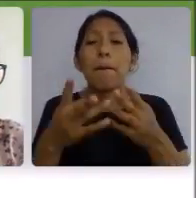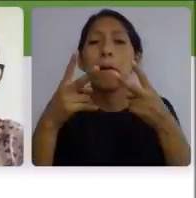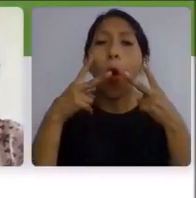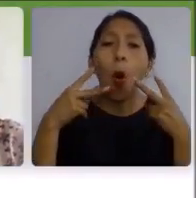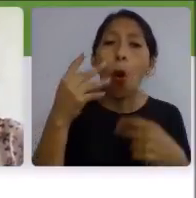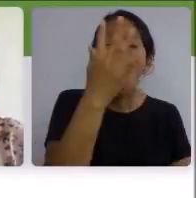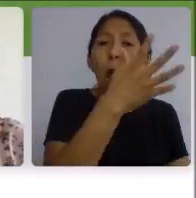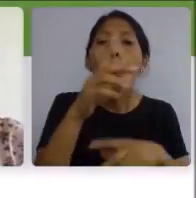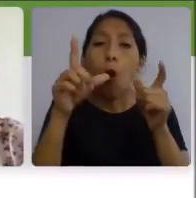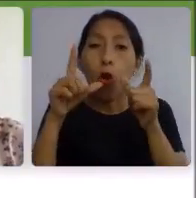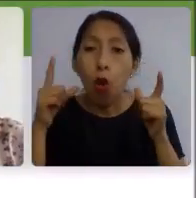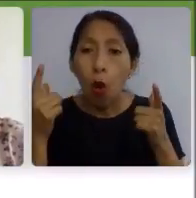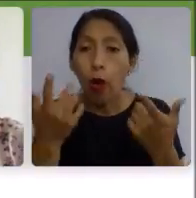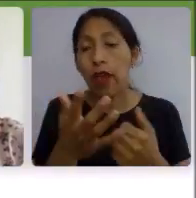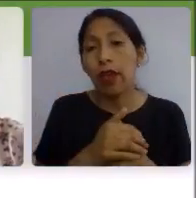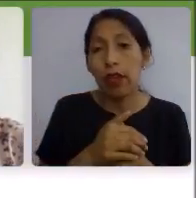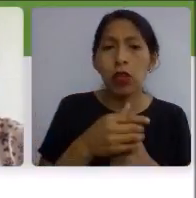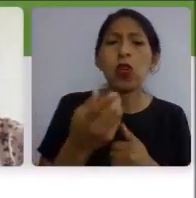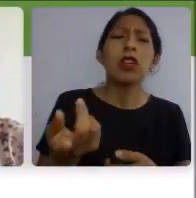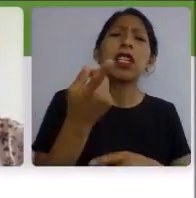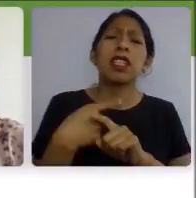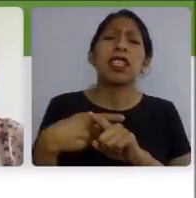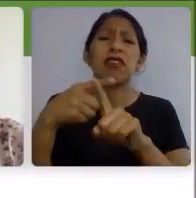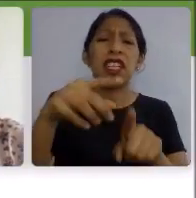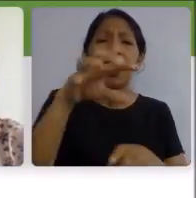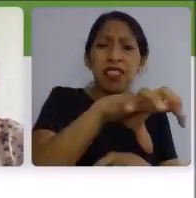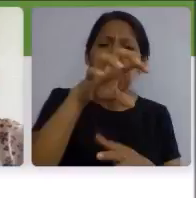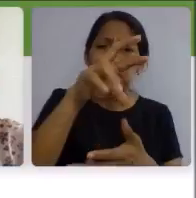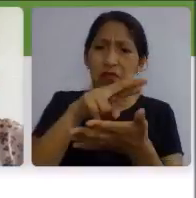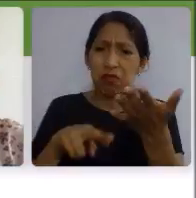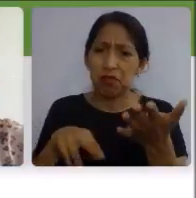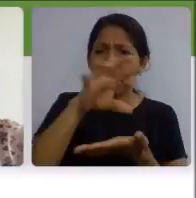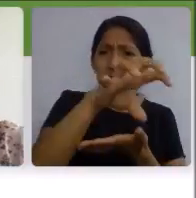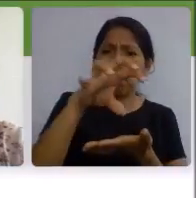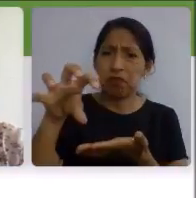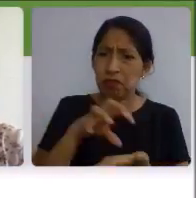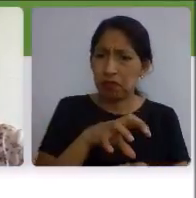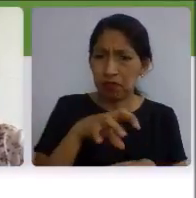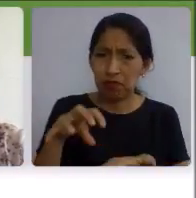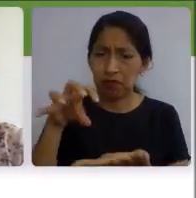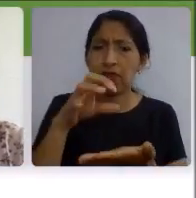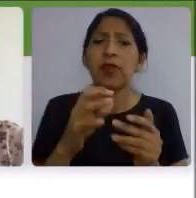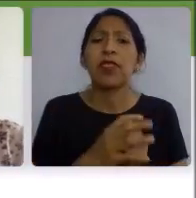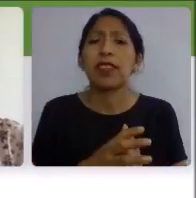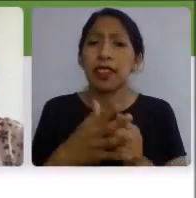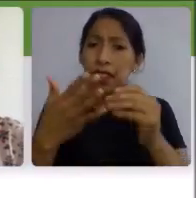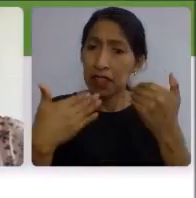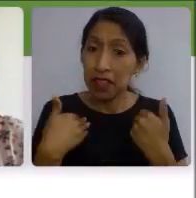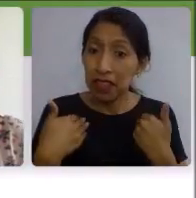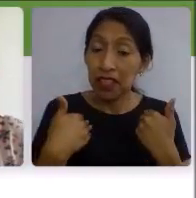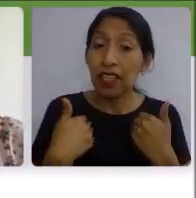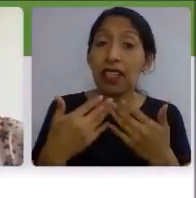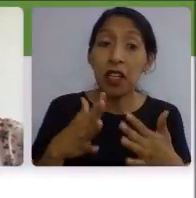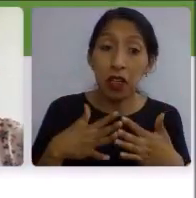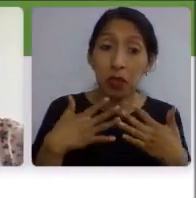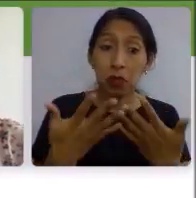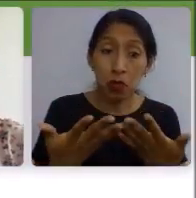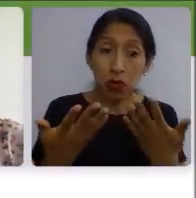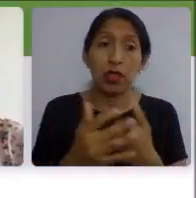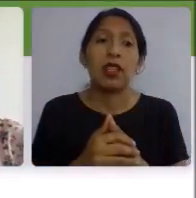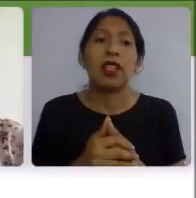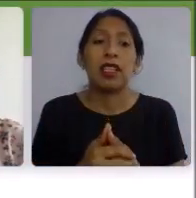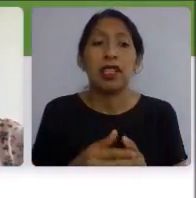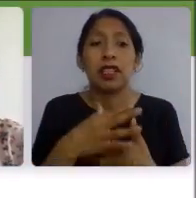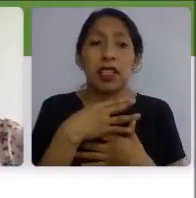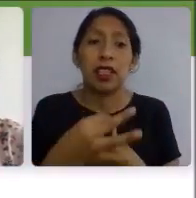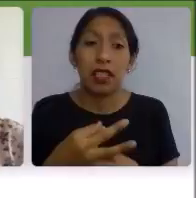ofrecemos Loreto y diversas regiones que también tienen los productos que les puede interesar a